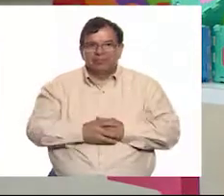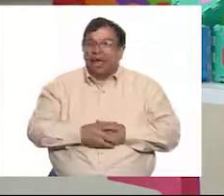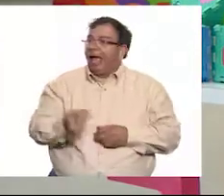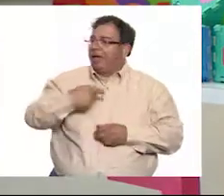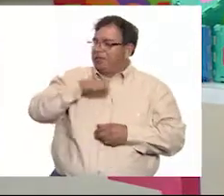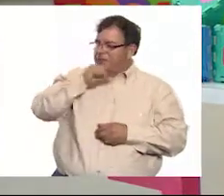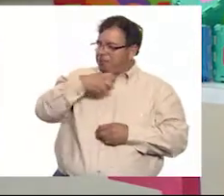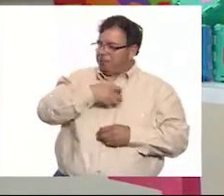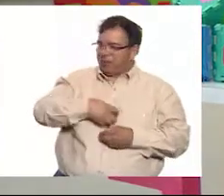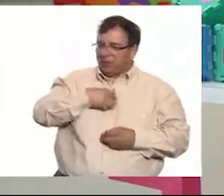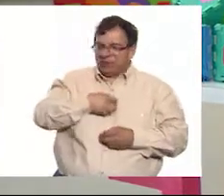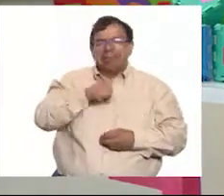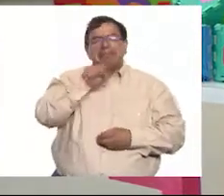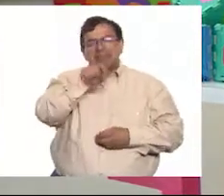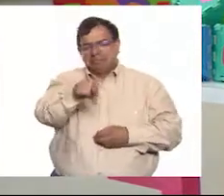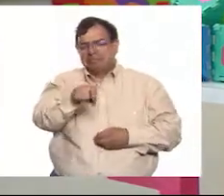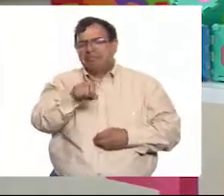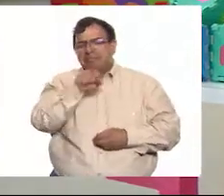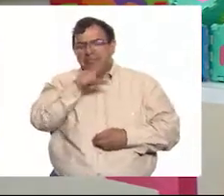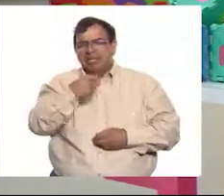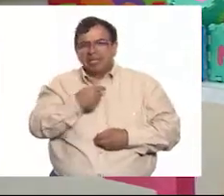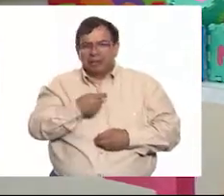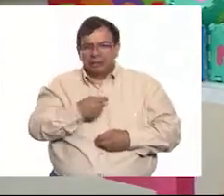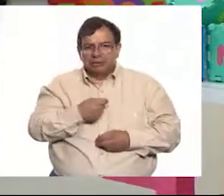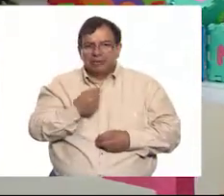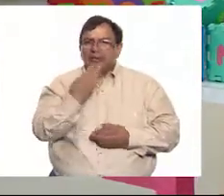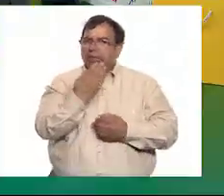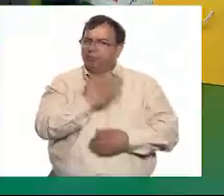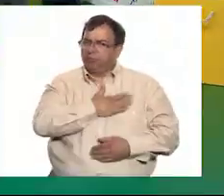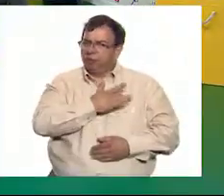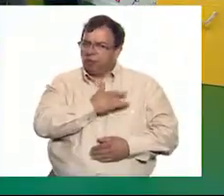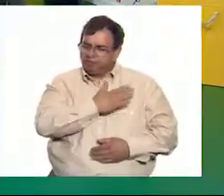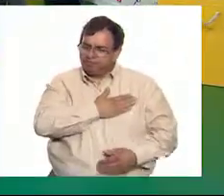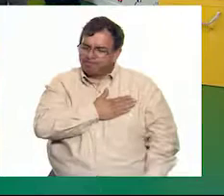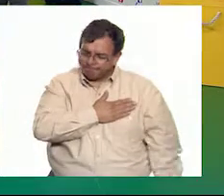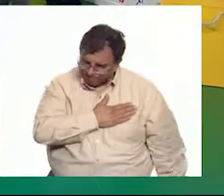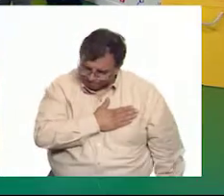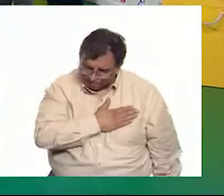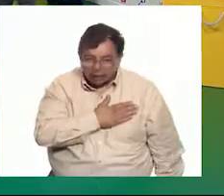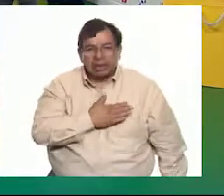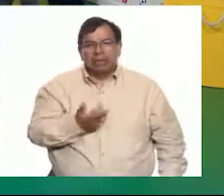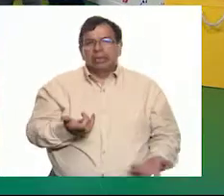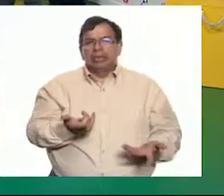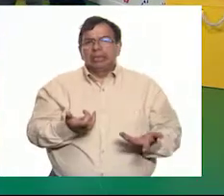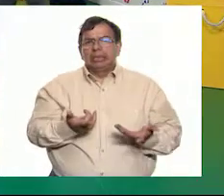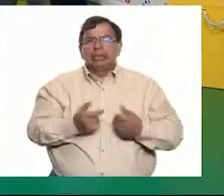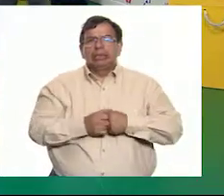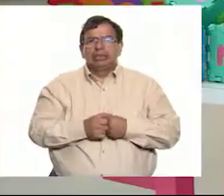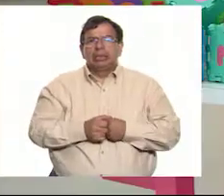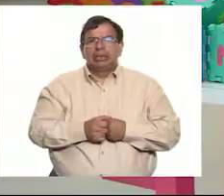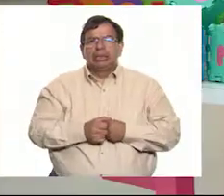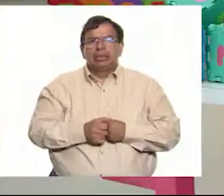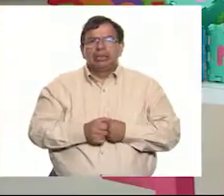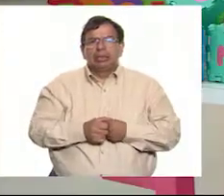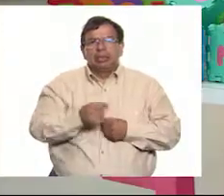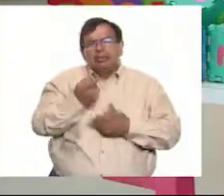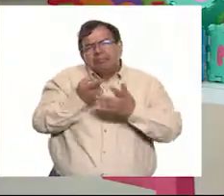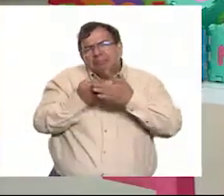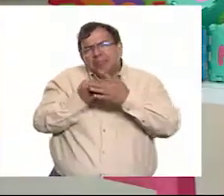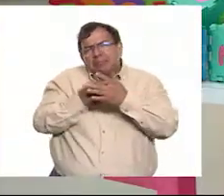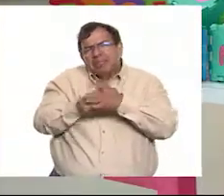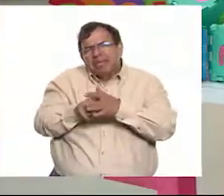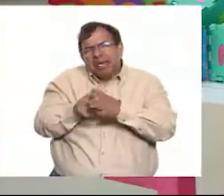estoy muy contenta y seguramente ellos también. Nos saludamos con la mano en el corazón. Antes que nada. Y también antes que nada, para empezar, ¿por